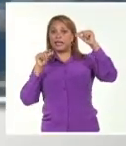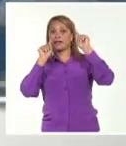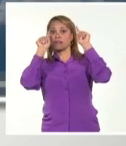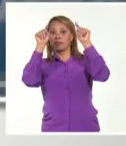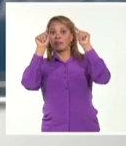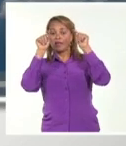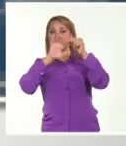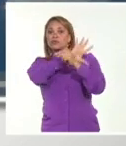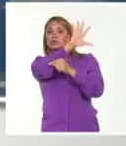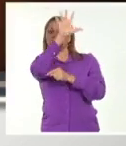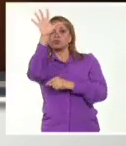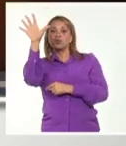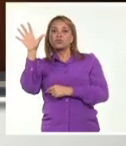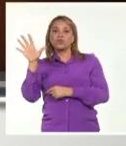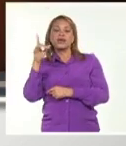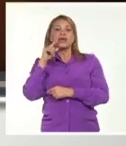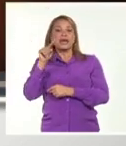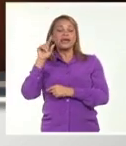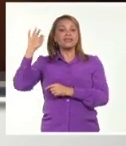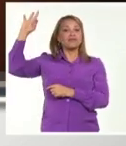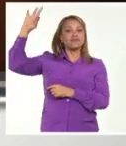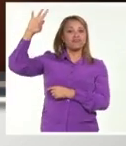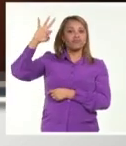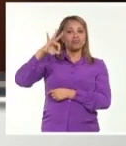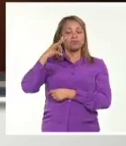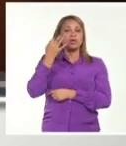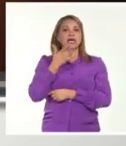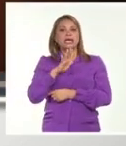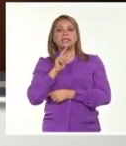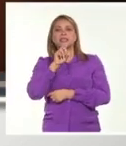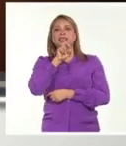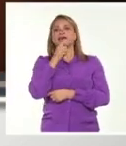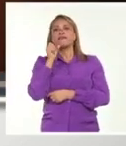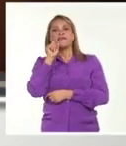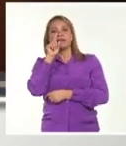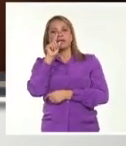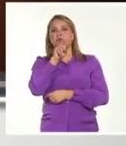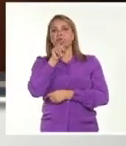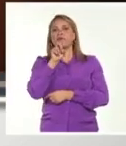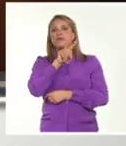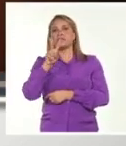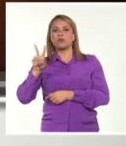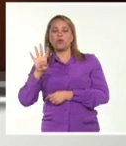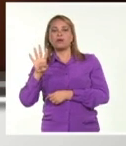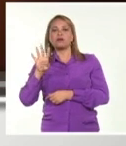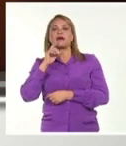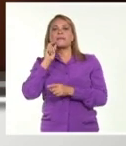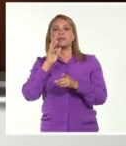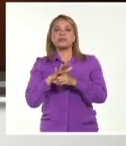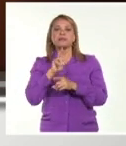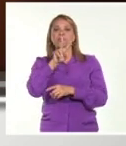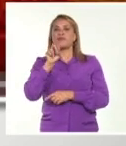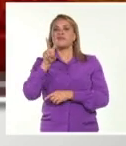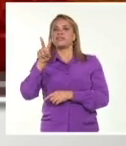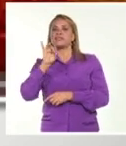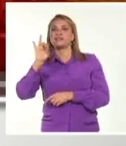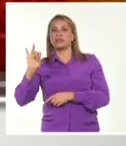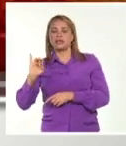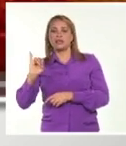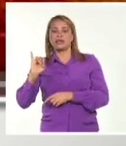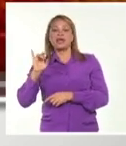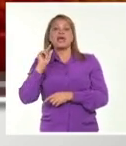estos ciclos, que debe tener su pico máximo entre finales de 2024 e inicios de 2026. Mientras llega ese